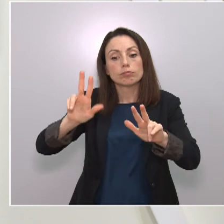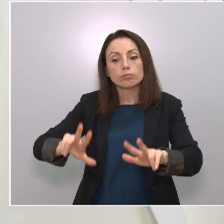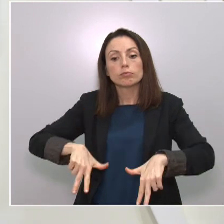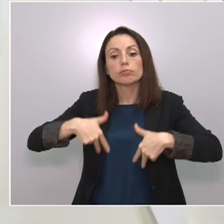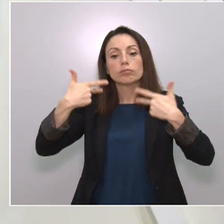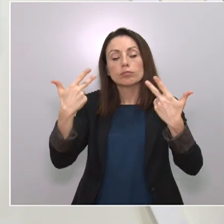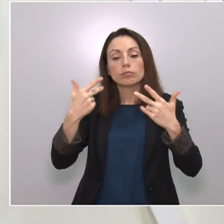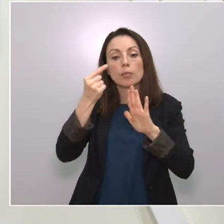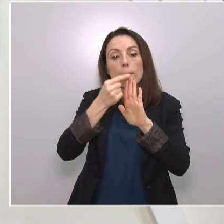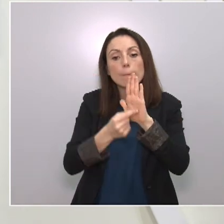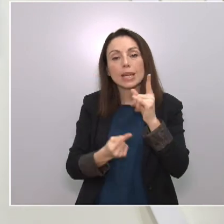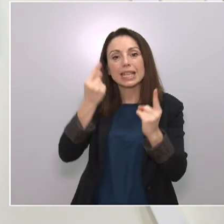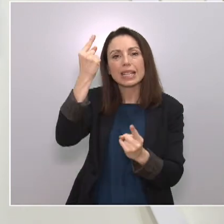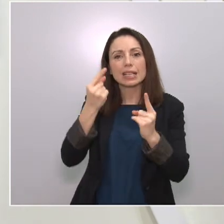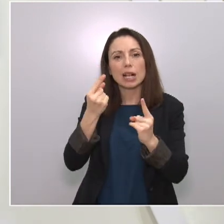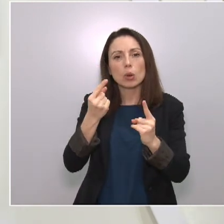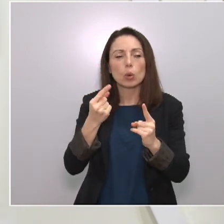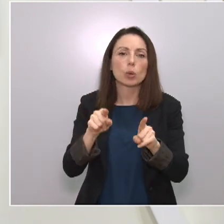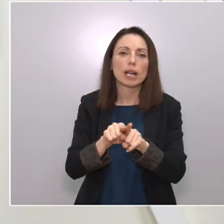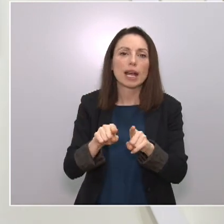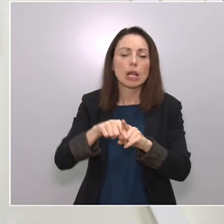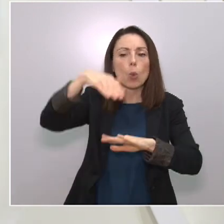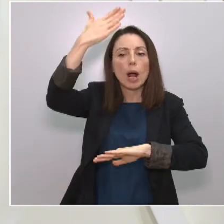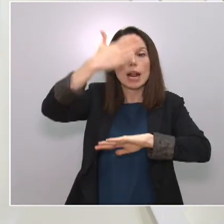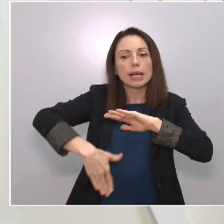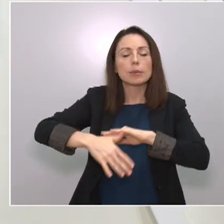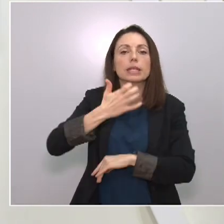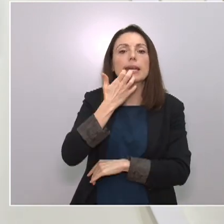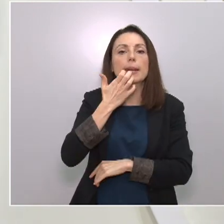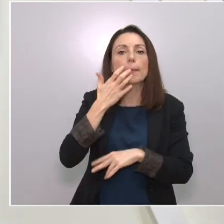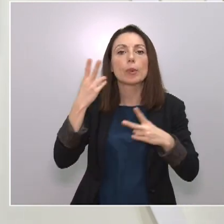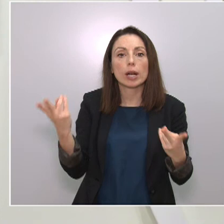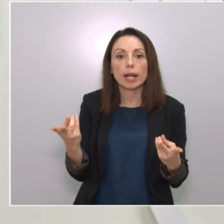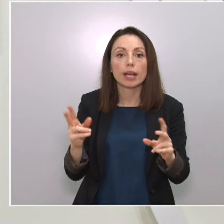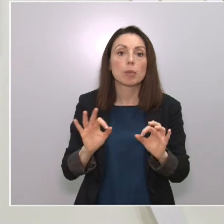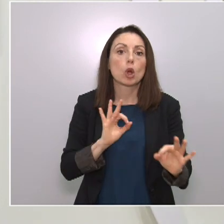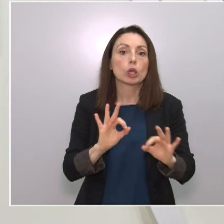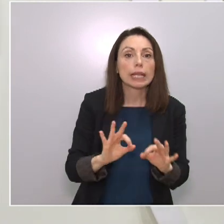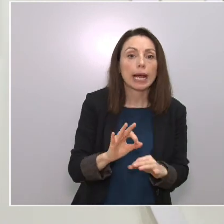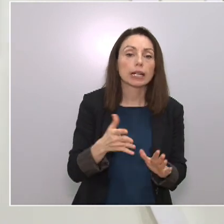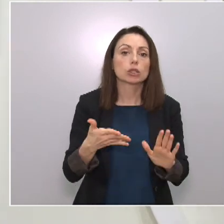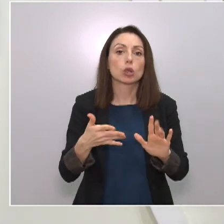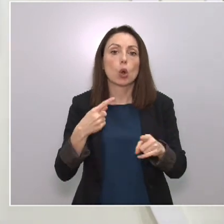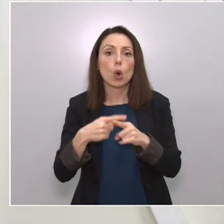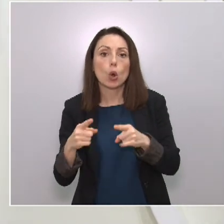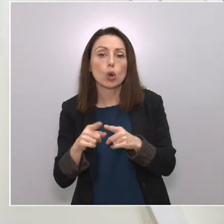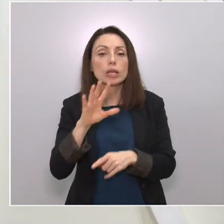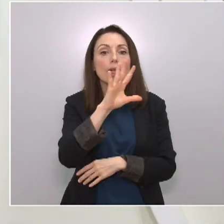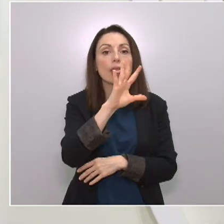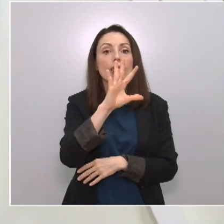permita establecer algunas medidas restrictivas, como la limitación de eventos a 50 personas, en lo que se refiere al